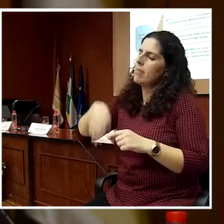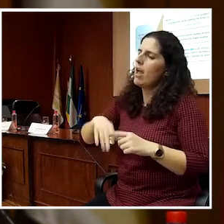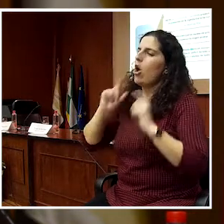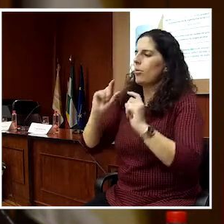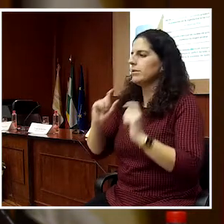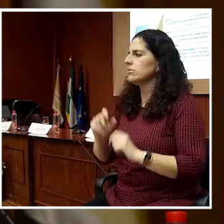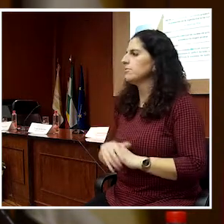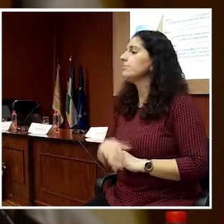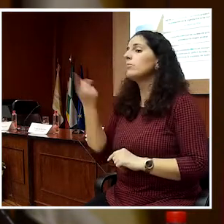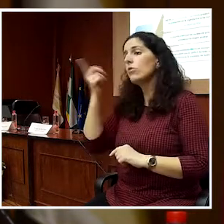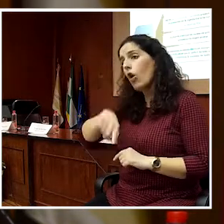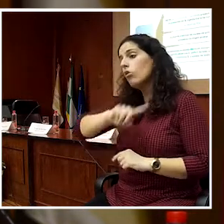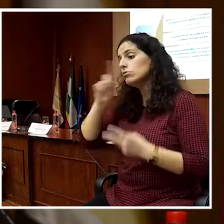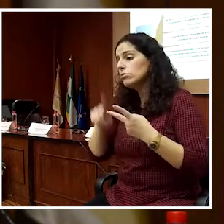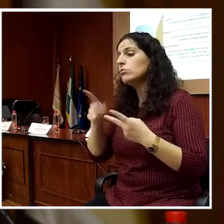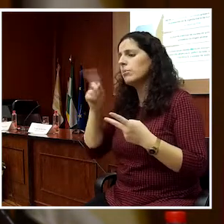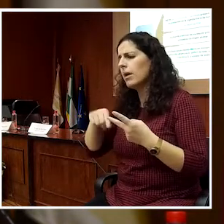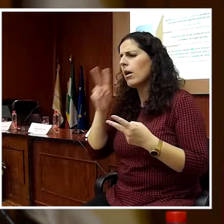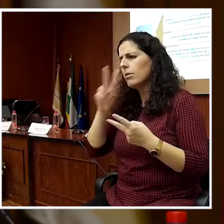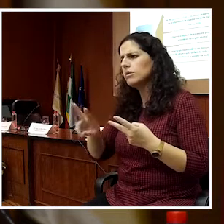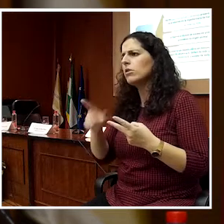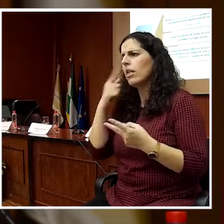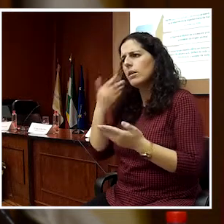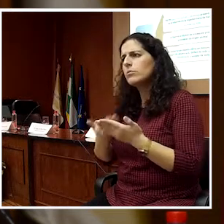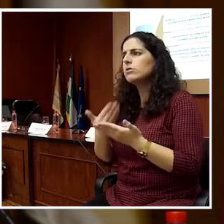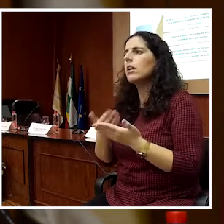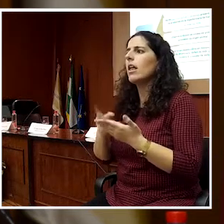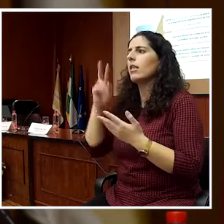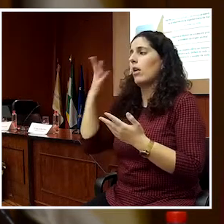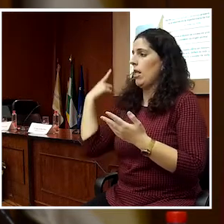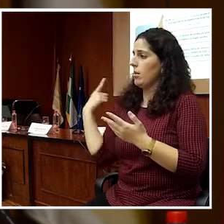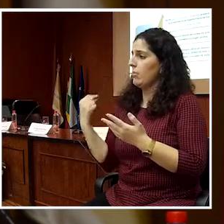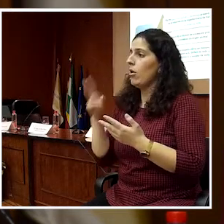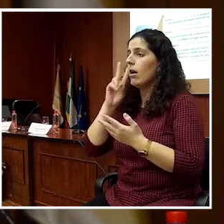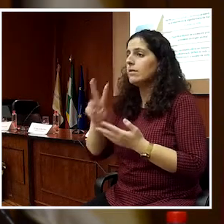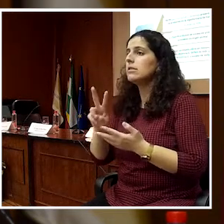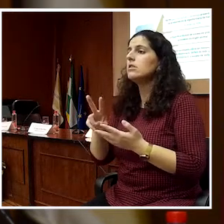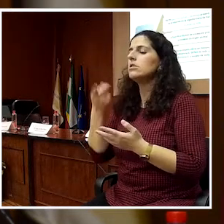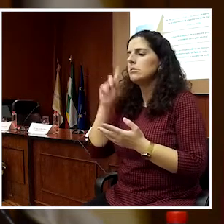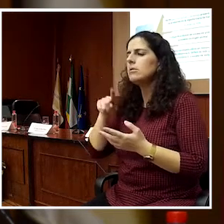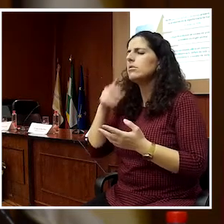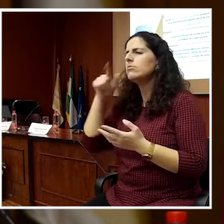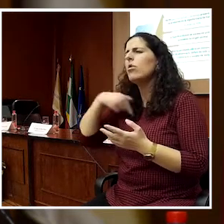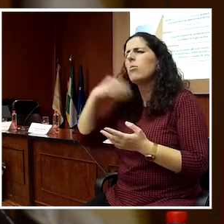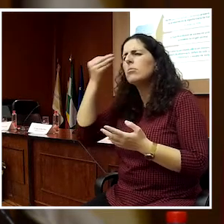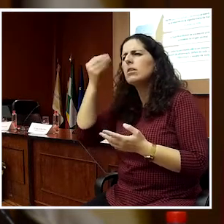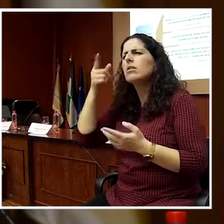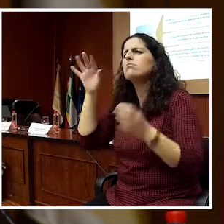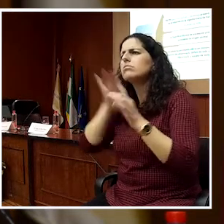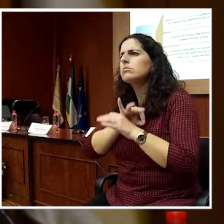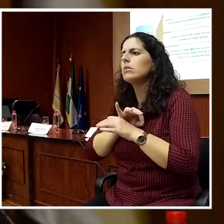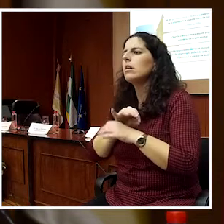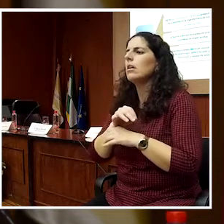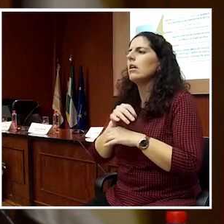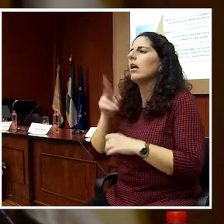Existen otros hábitos que también se han valorado en los últimos años respecto a lo que veníamos pensando que ocurría, y